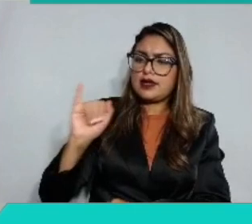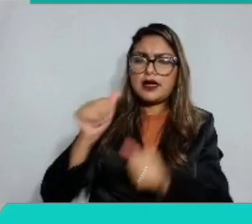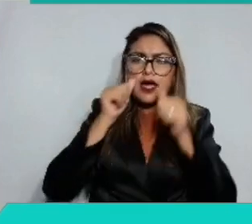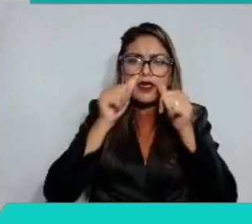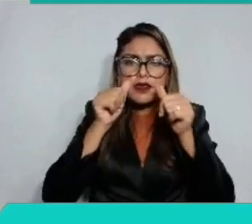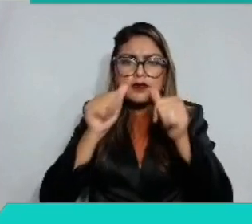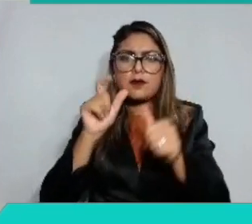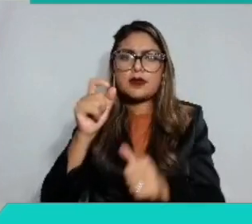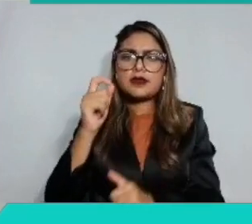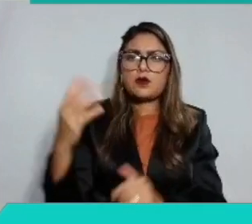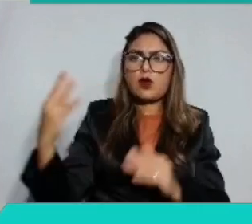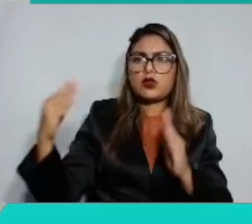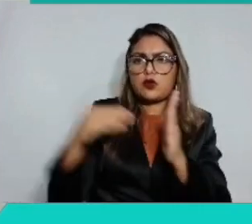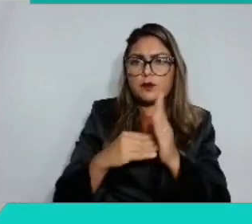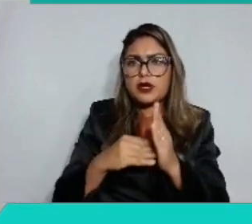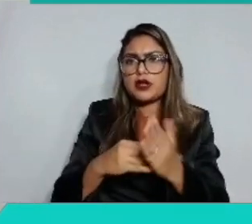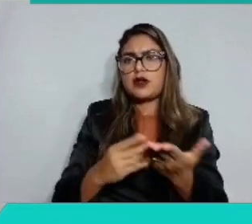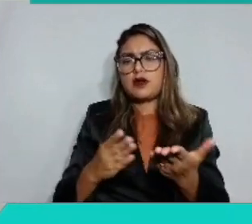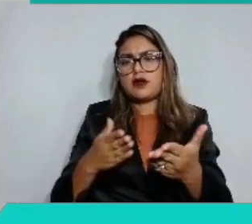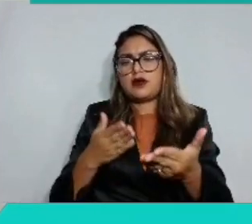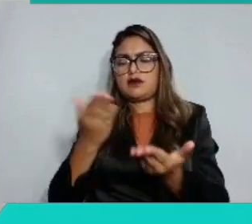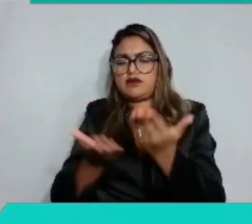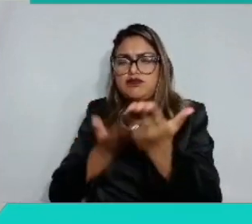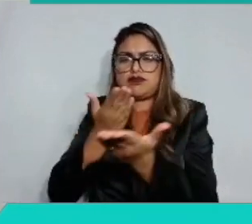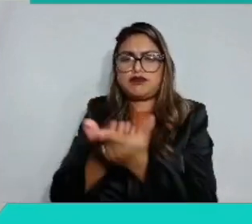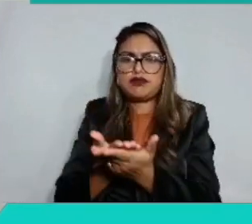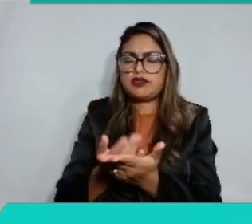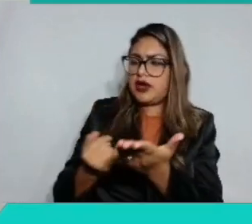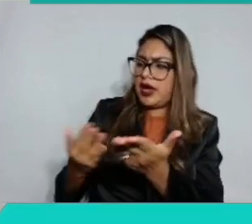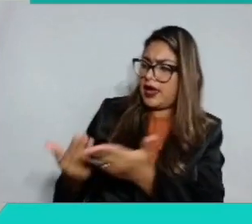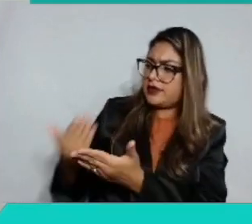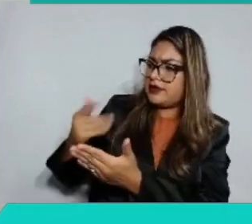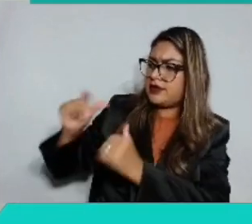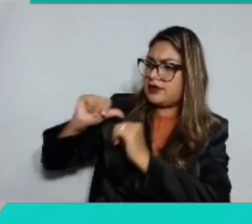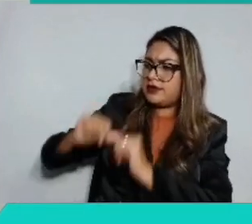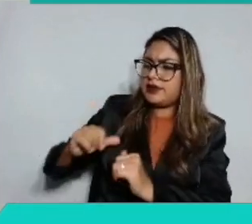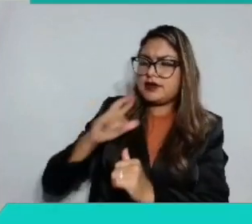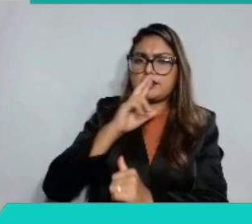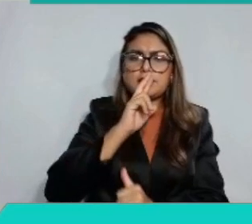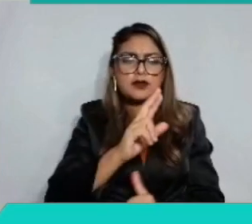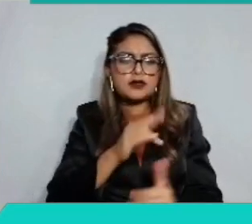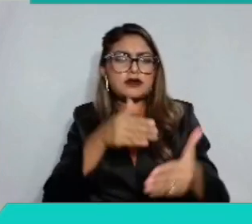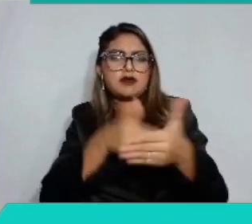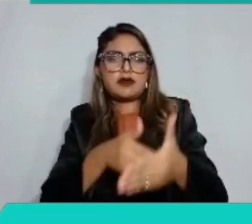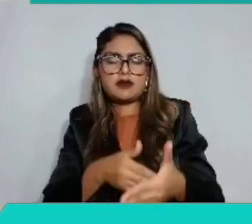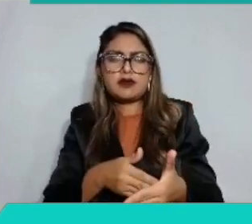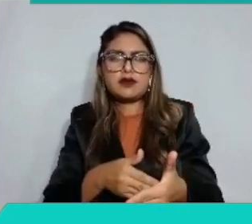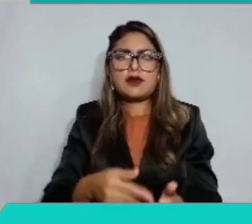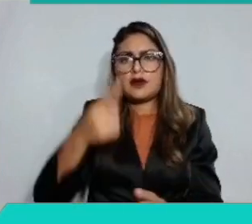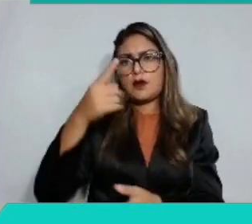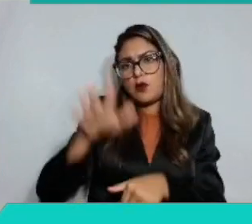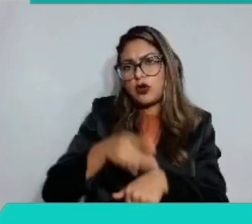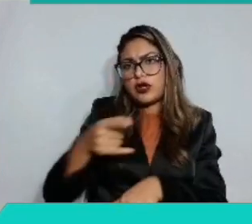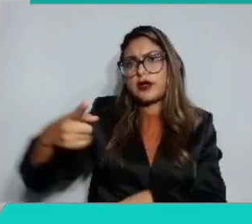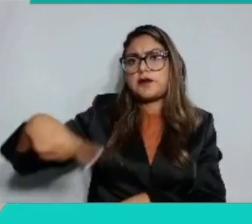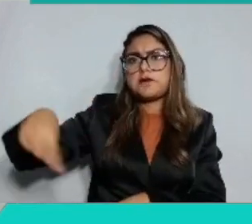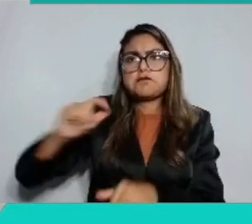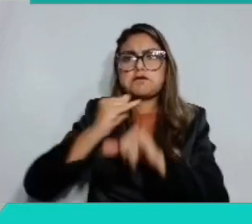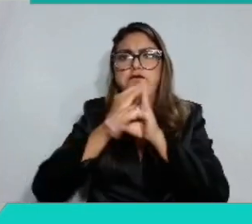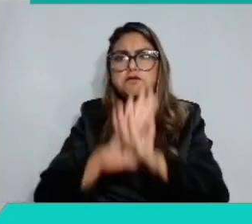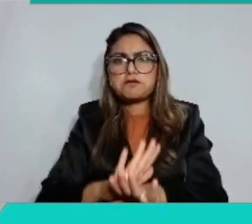y medios de impugnación que presentaron las y los ciudadanos ante la negativa de información pública de este